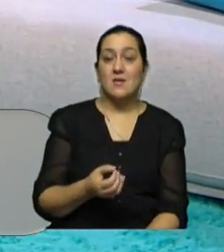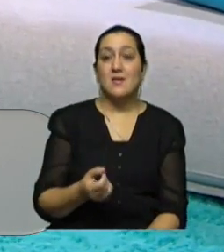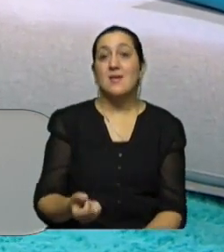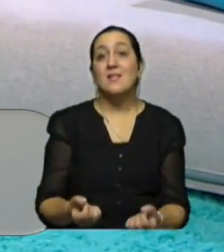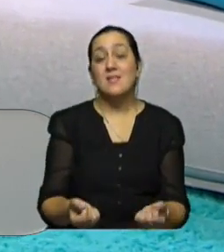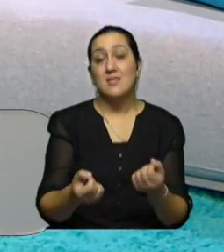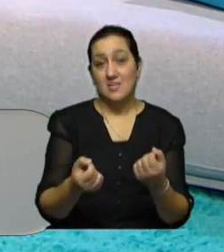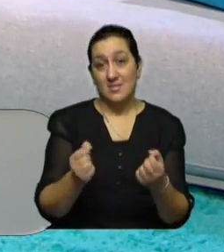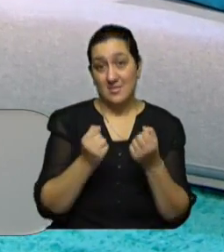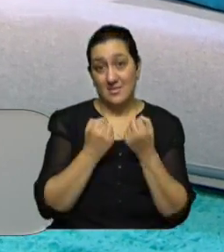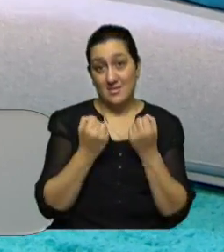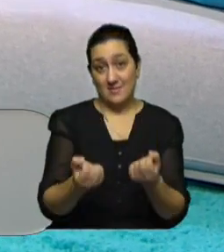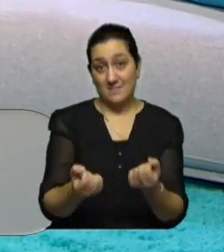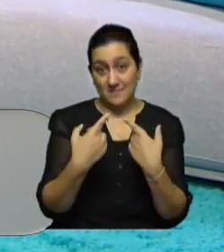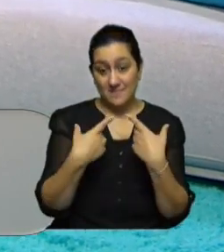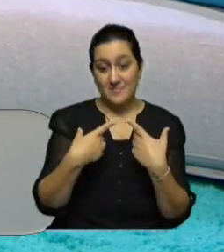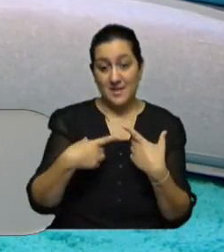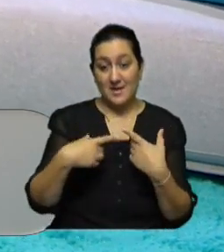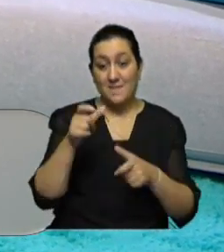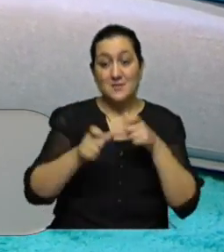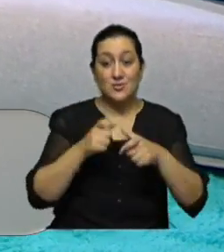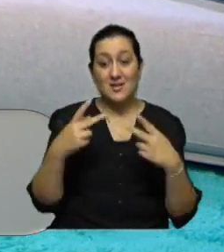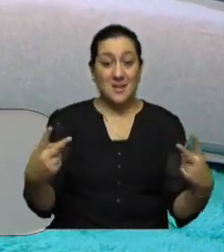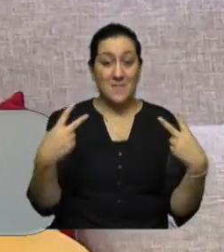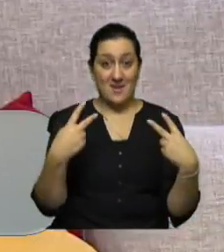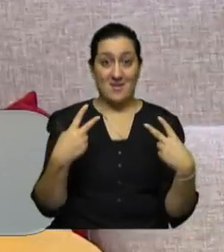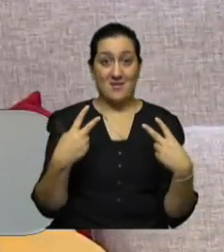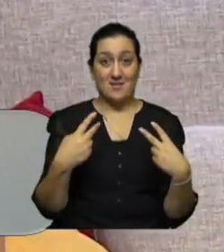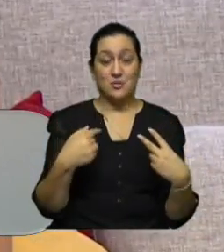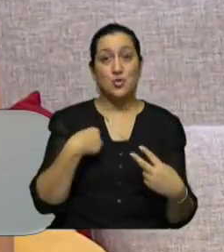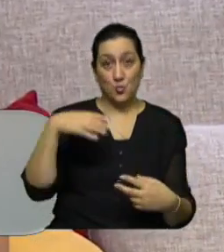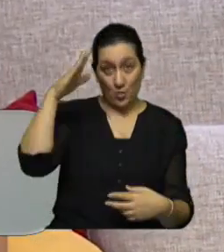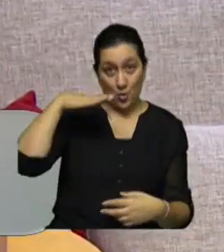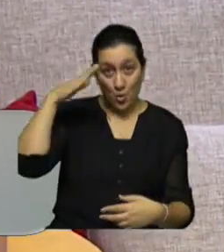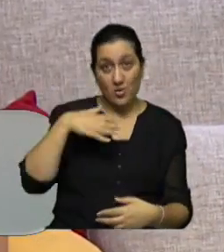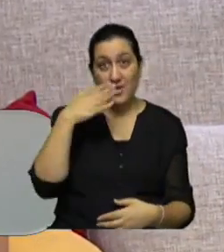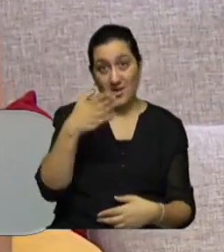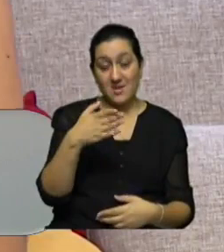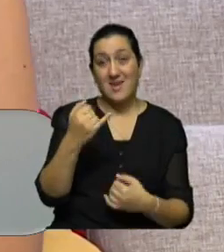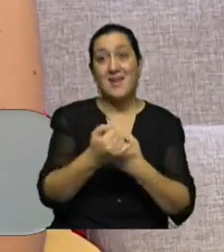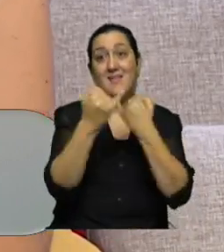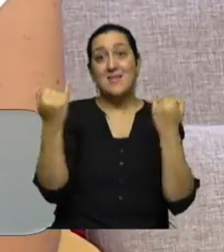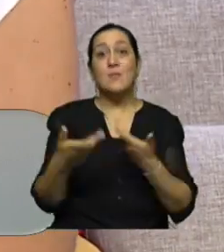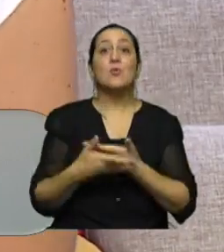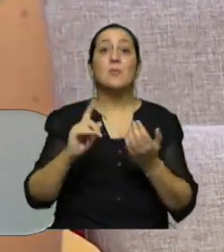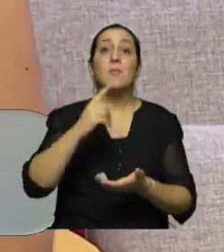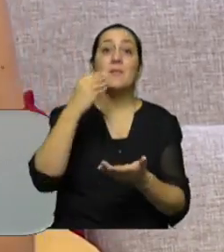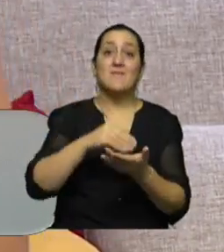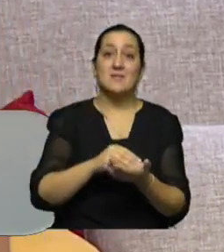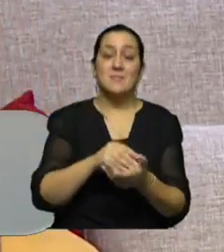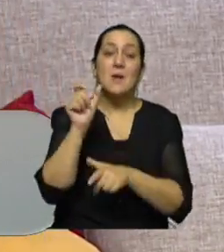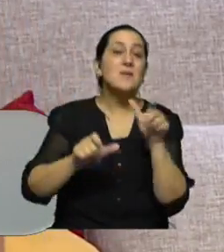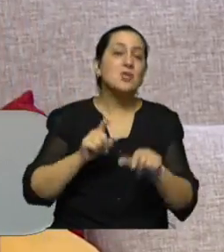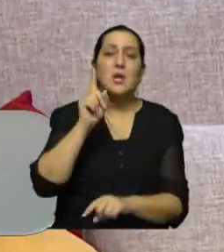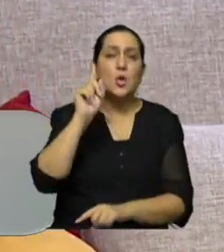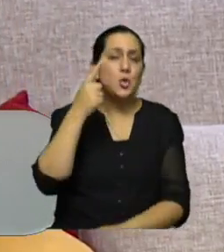espectadores. Yo tuve el honor, por supuesto, de estar ahí el día del estreno, pero la gente que no te